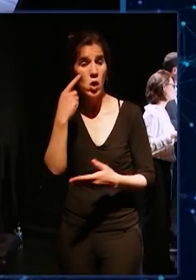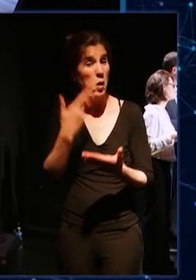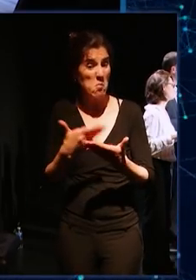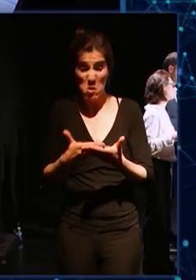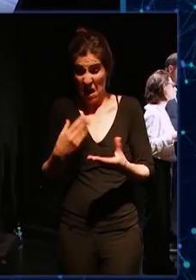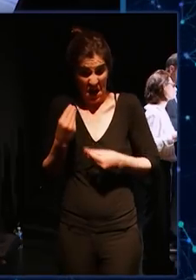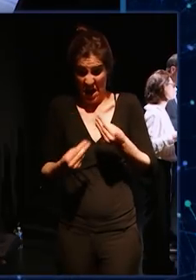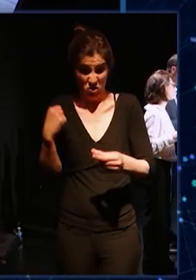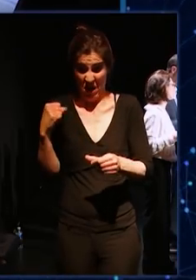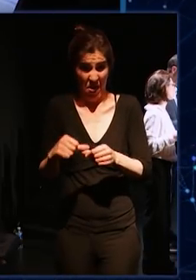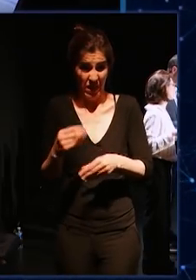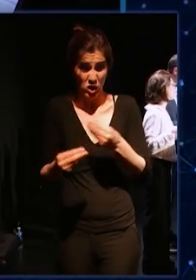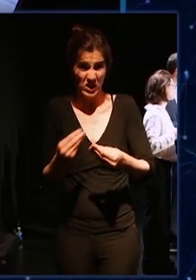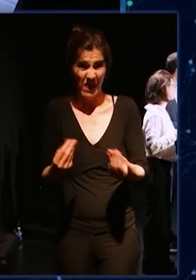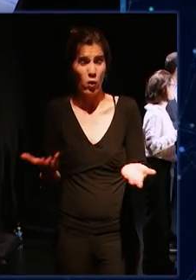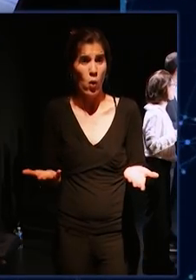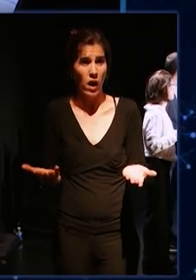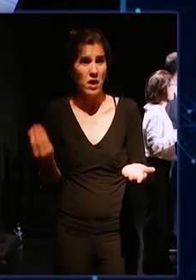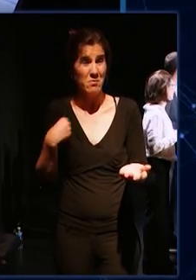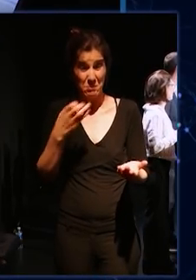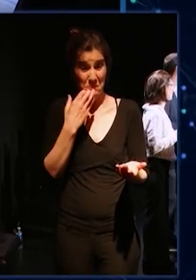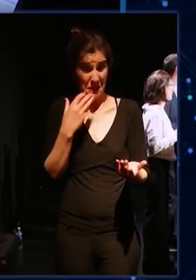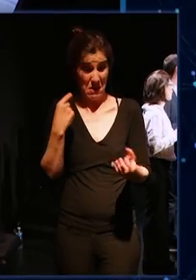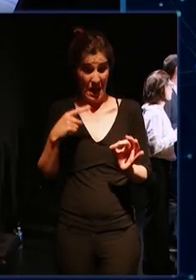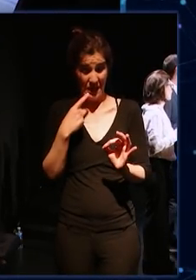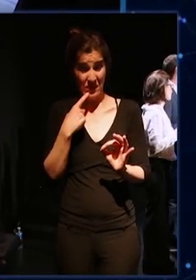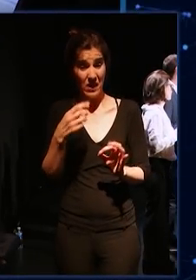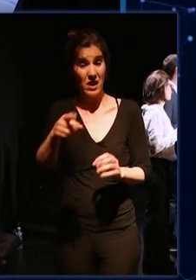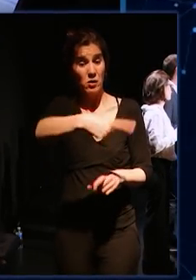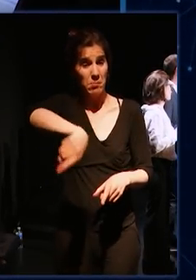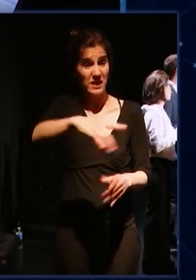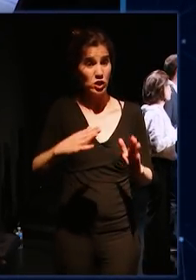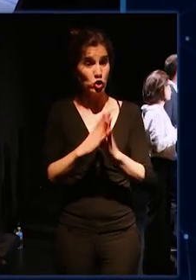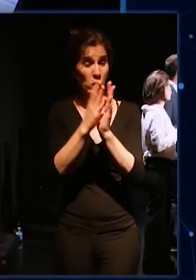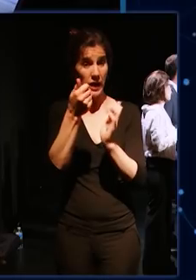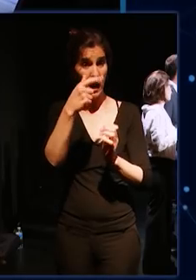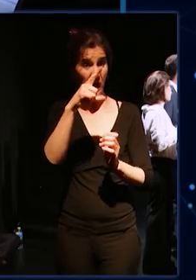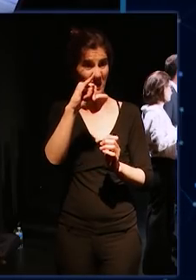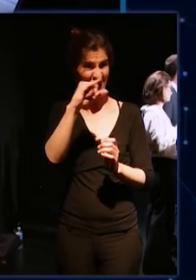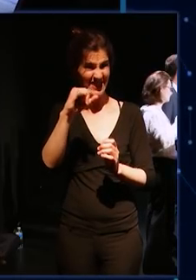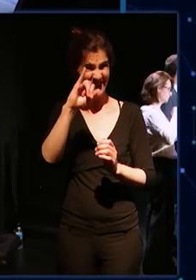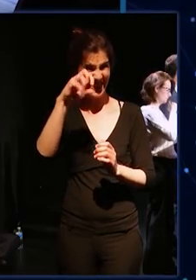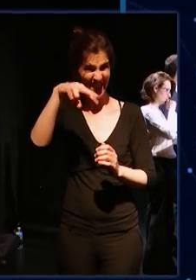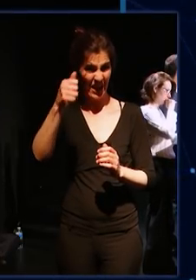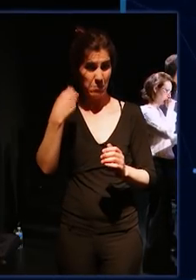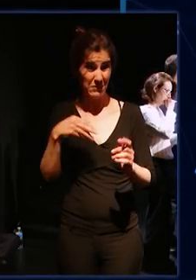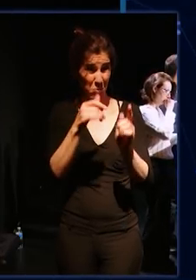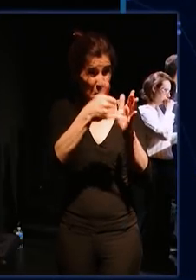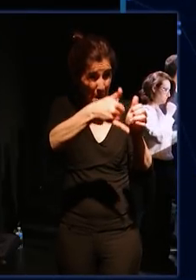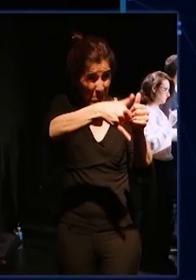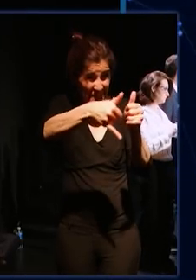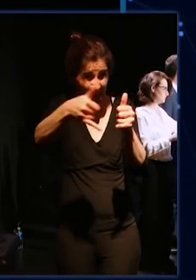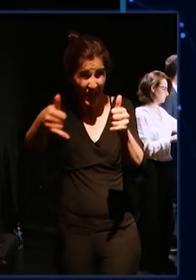no se hace, pues precisamente es la Plaza de Alsina y ese parking de bicicletas horroroso. Yo